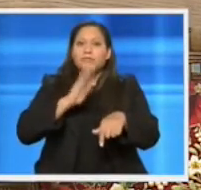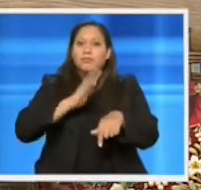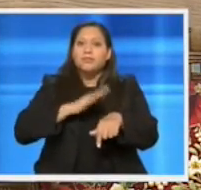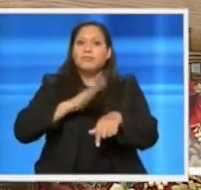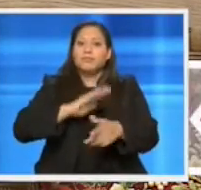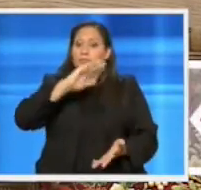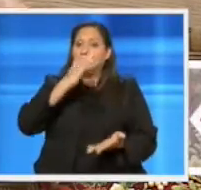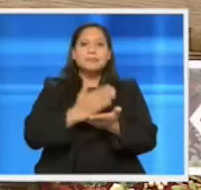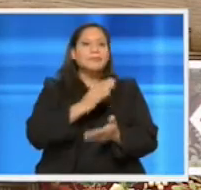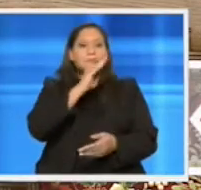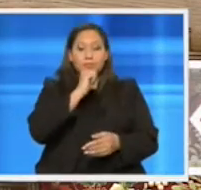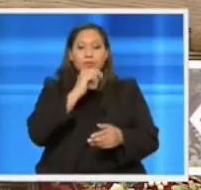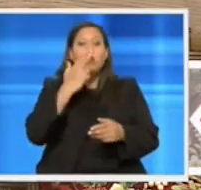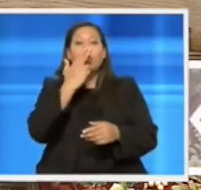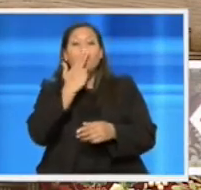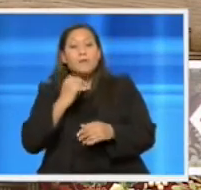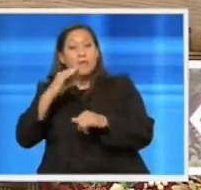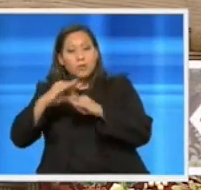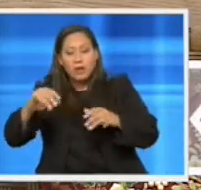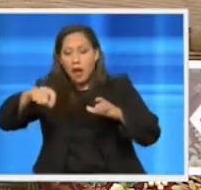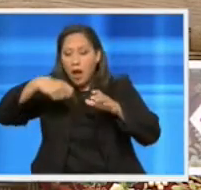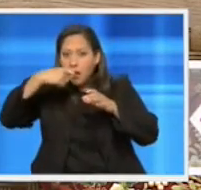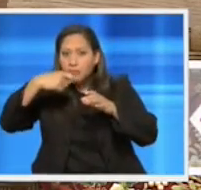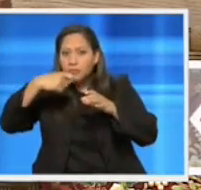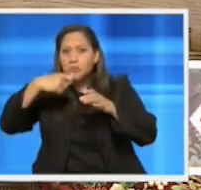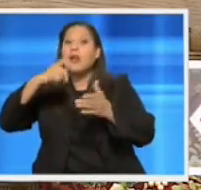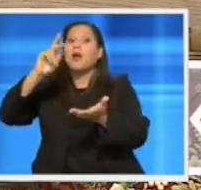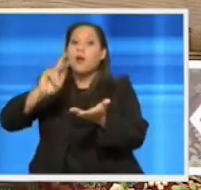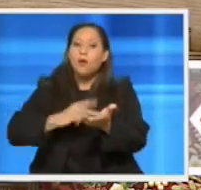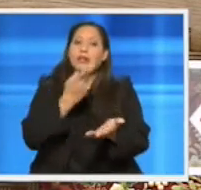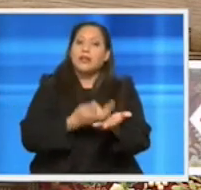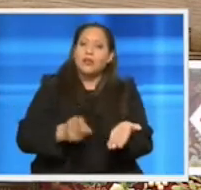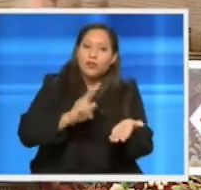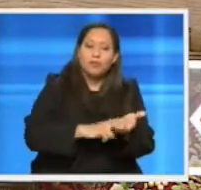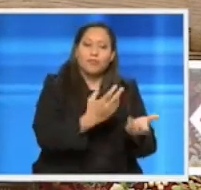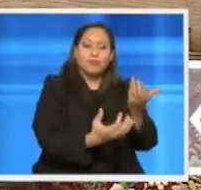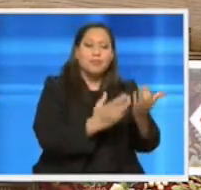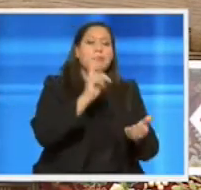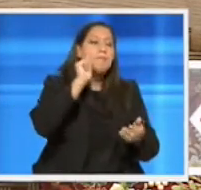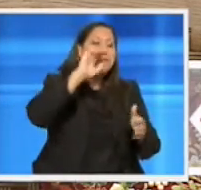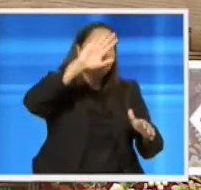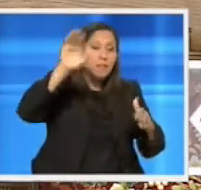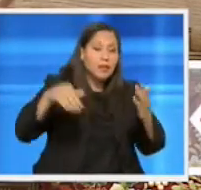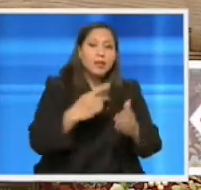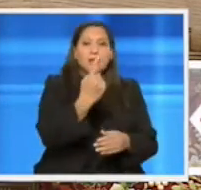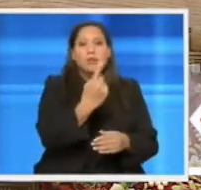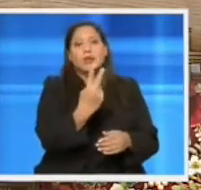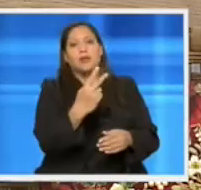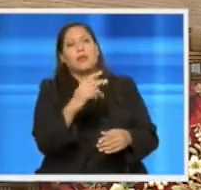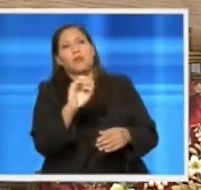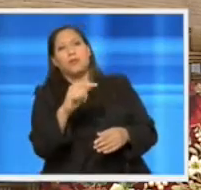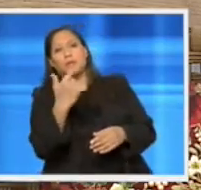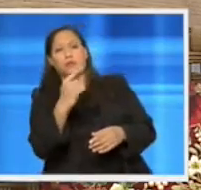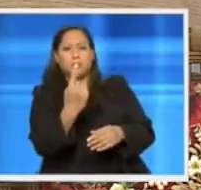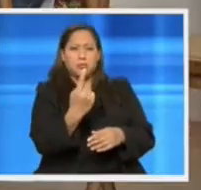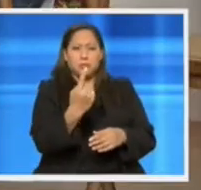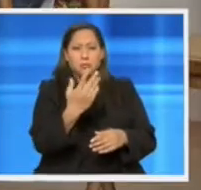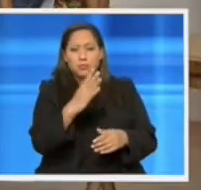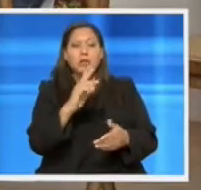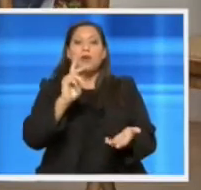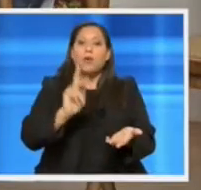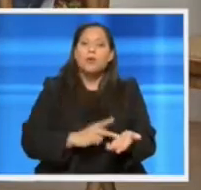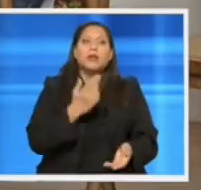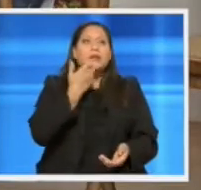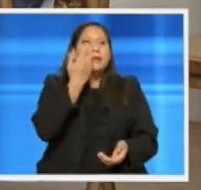al postre y vas a regresar nuevamente al recalentado como a las 1 de la mañana Sí. o a las 12. ¿Por qué? Porque el ¿Qué, carbohidrato...